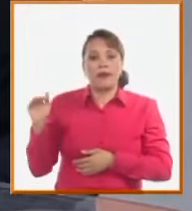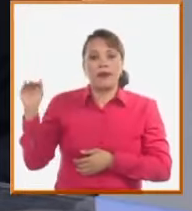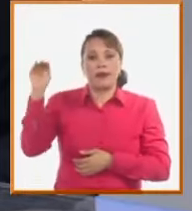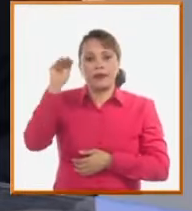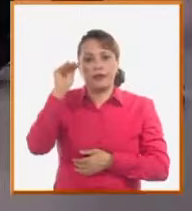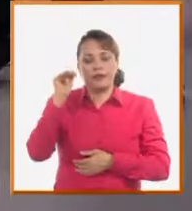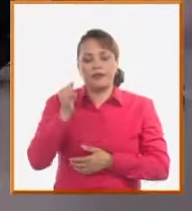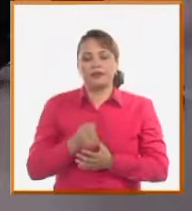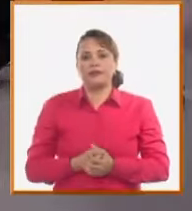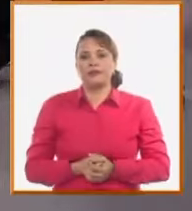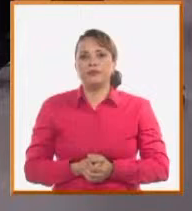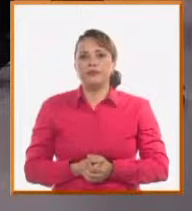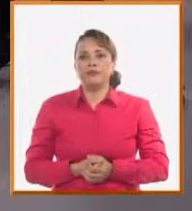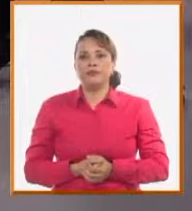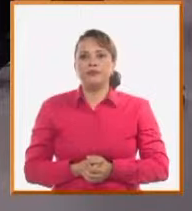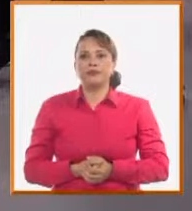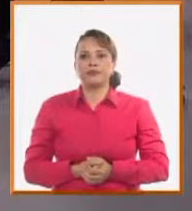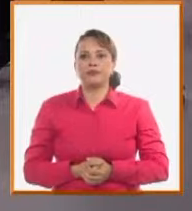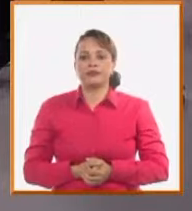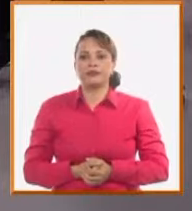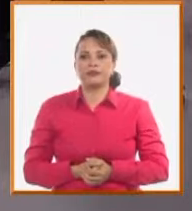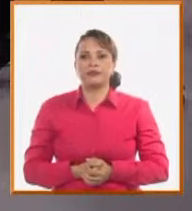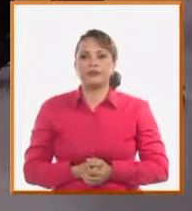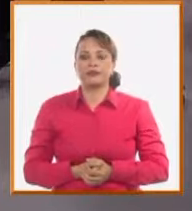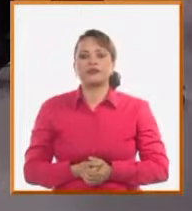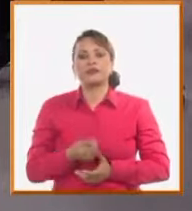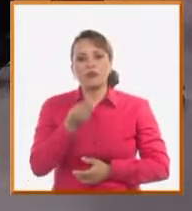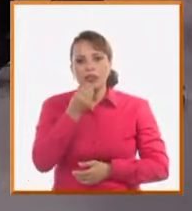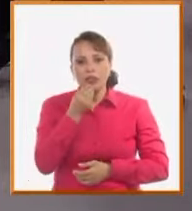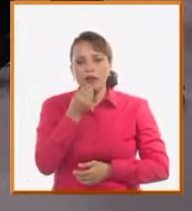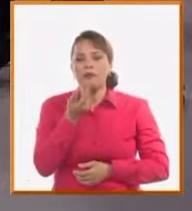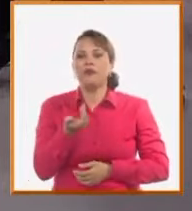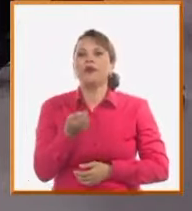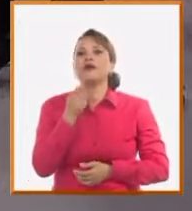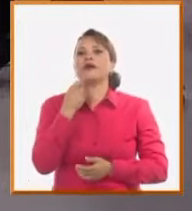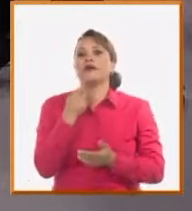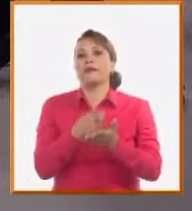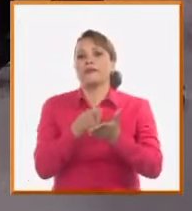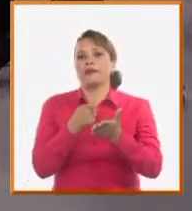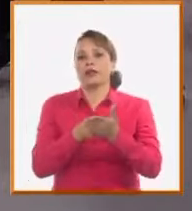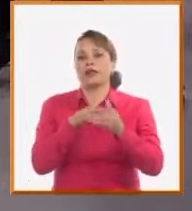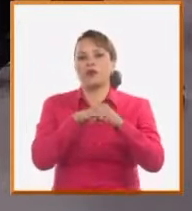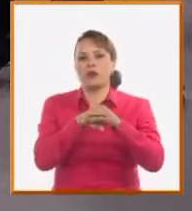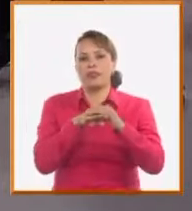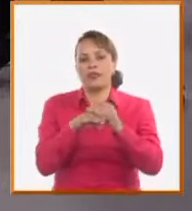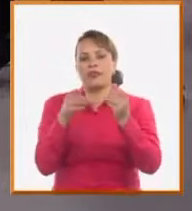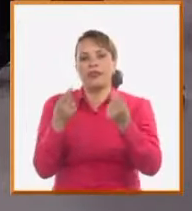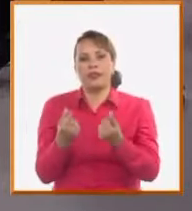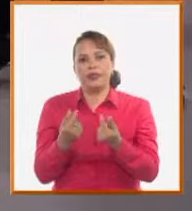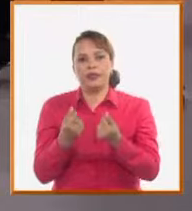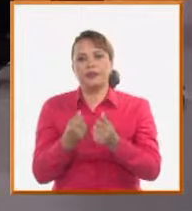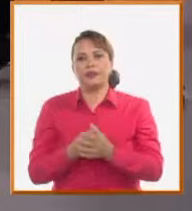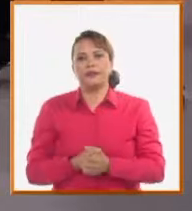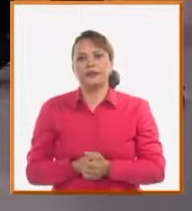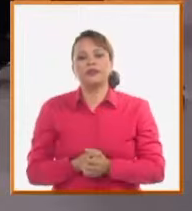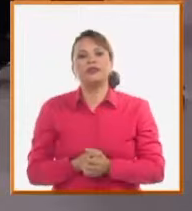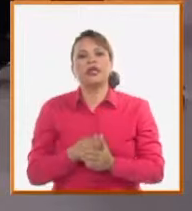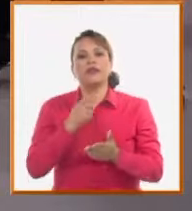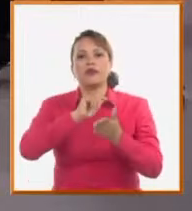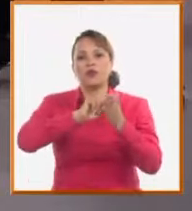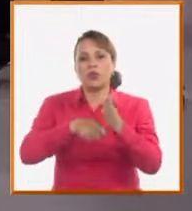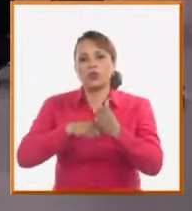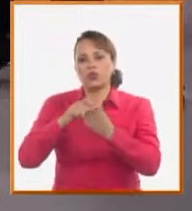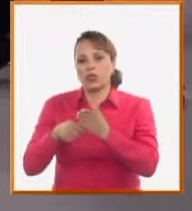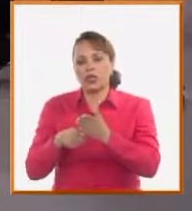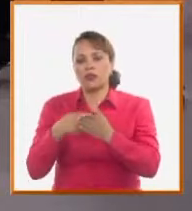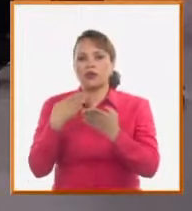Cuba adquieren la capacidad jurídica, la mayoría de edad, y puede libremente, con el consentimiento, su voluntad, establecer relaciones jurídicas